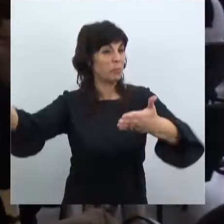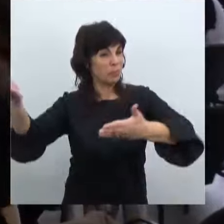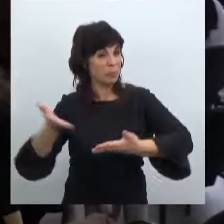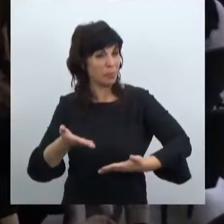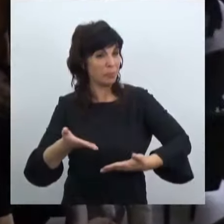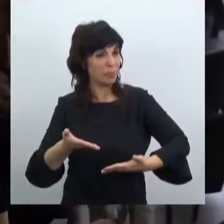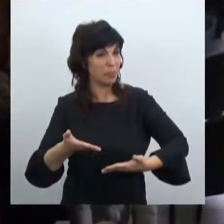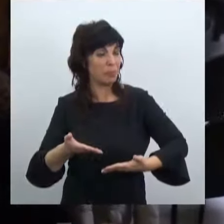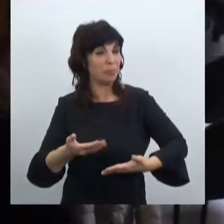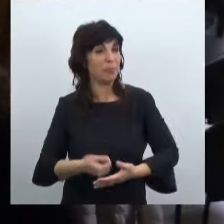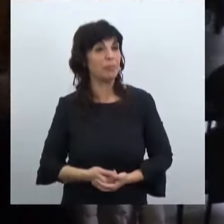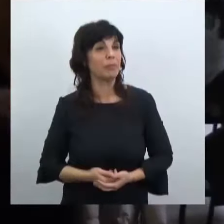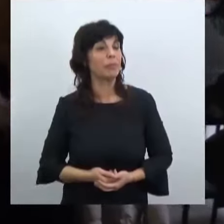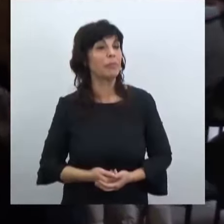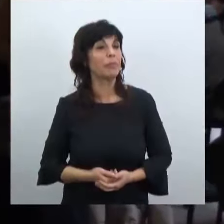Bienvenidos.